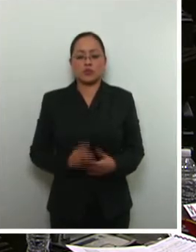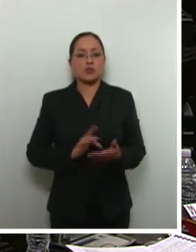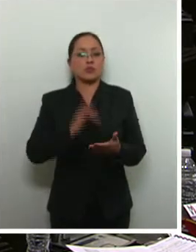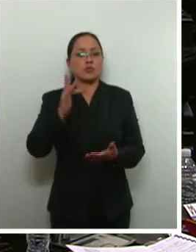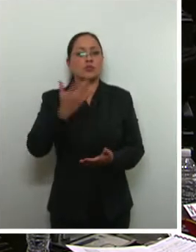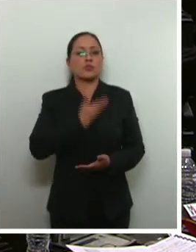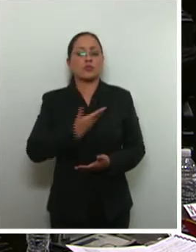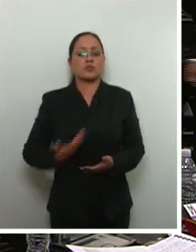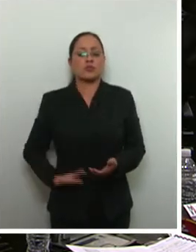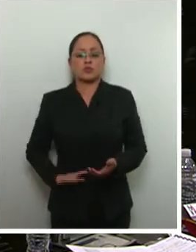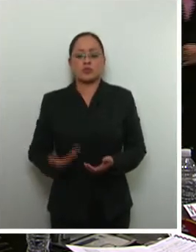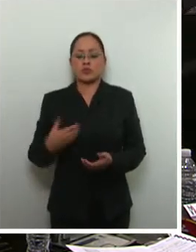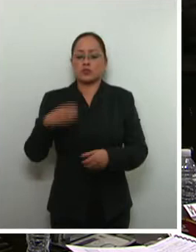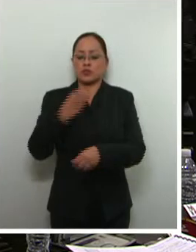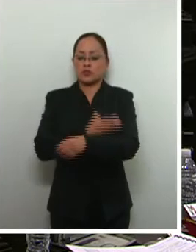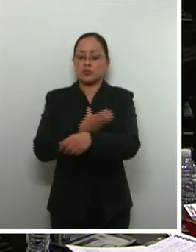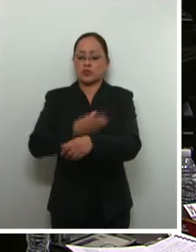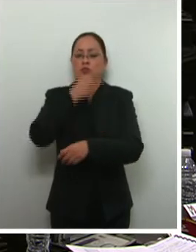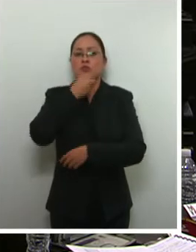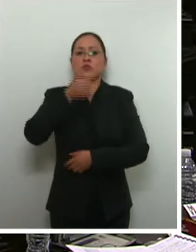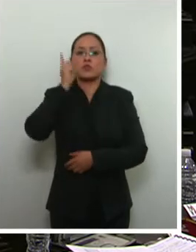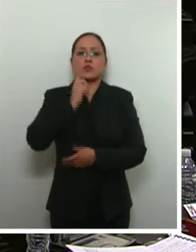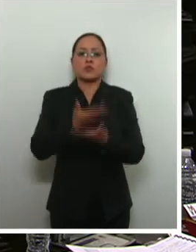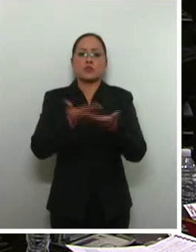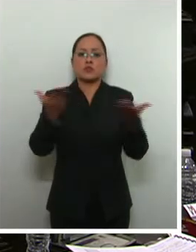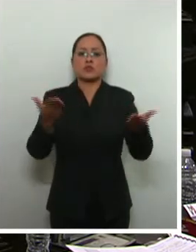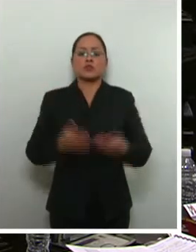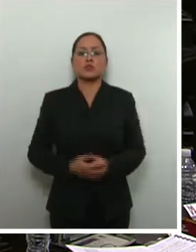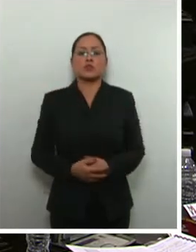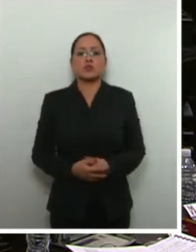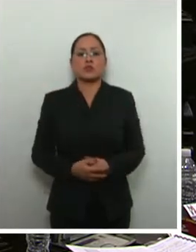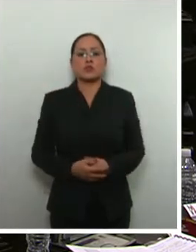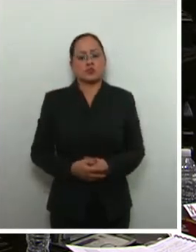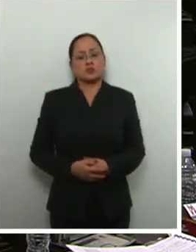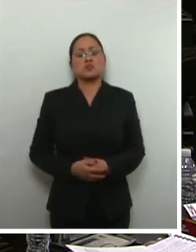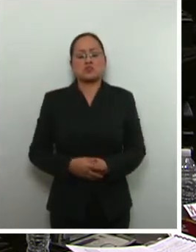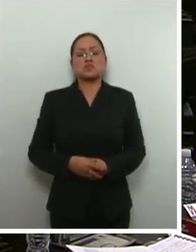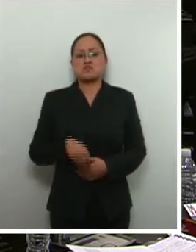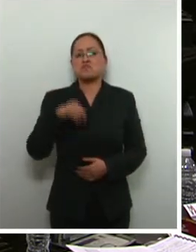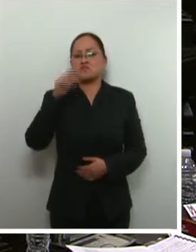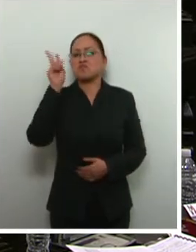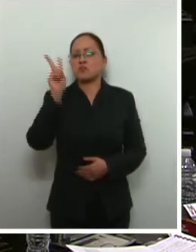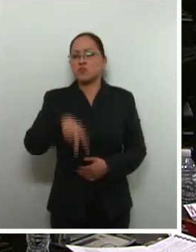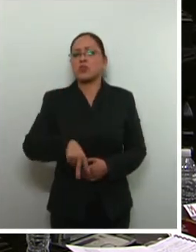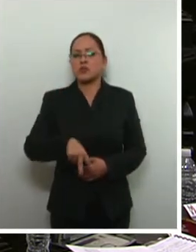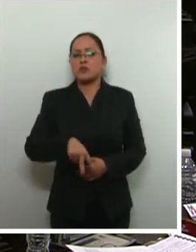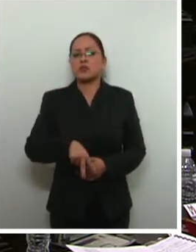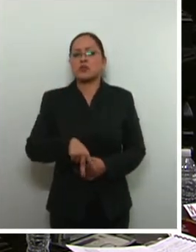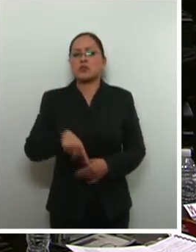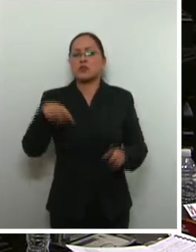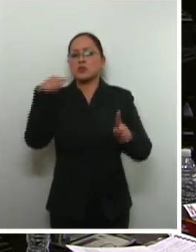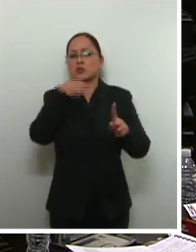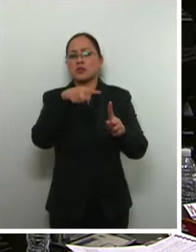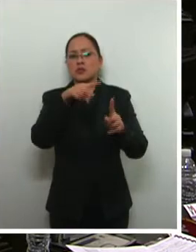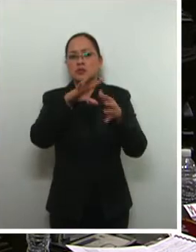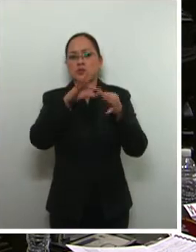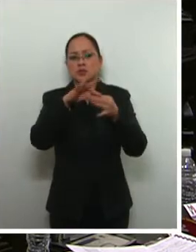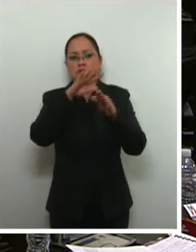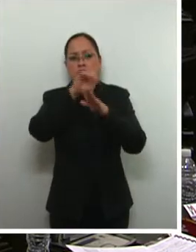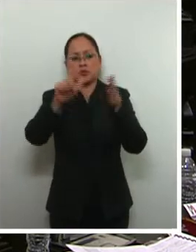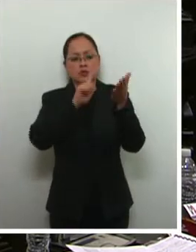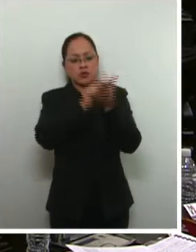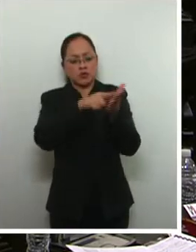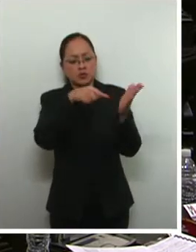Gracias, presidente, compañeras, compañeros. Es verdad, las referencias